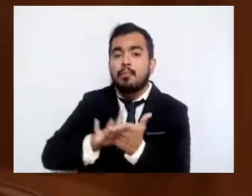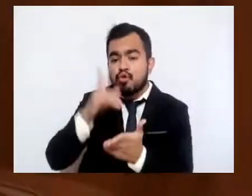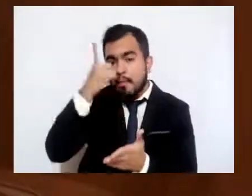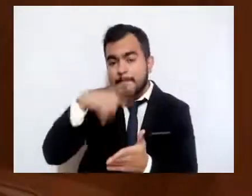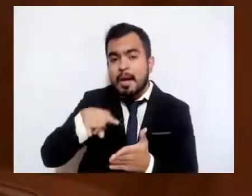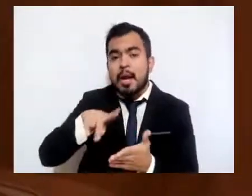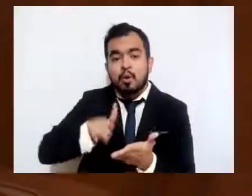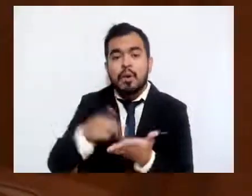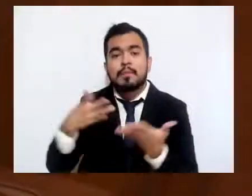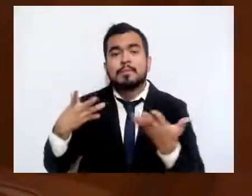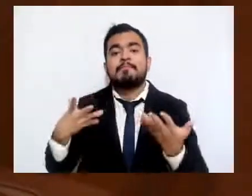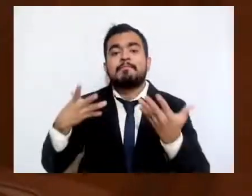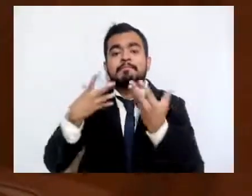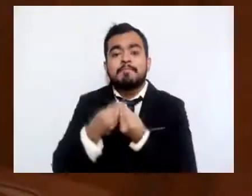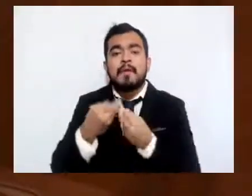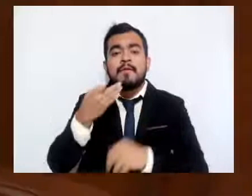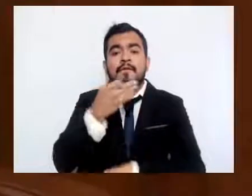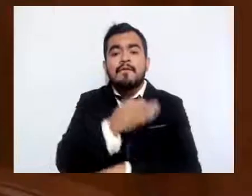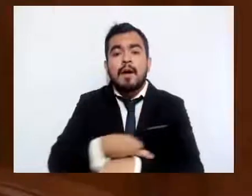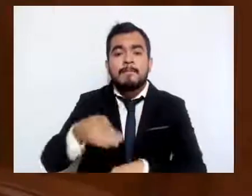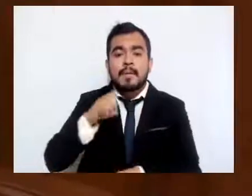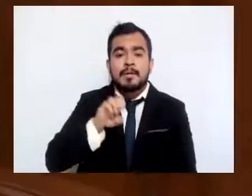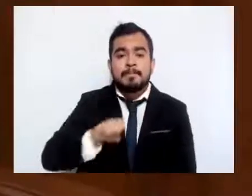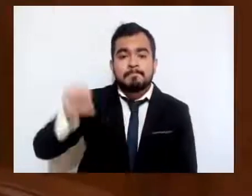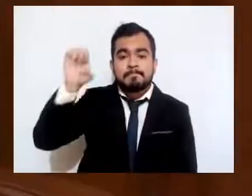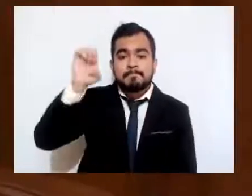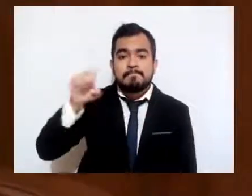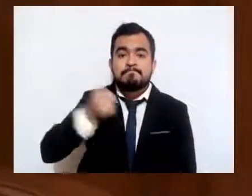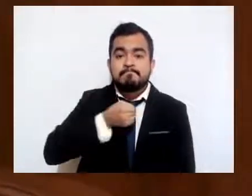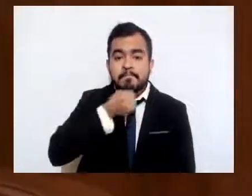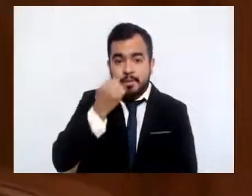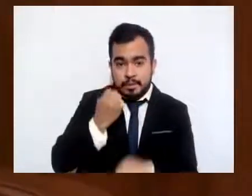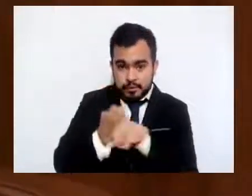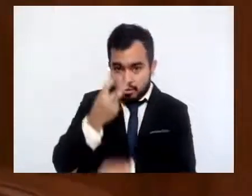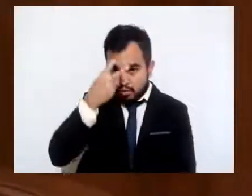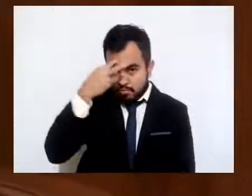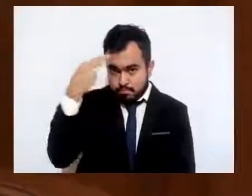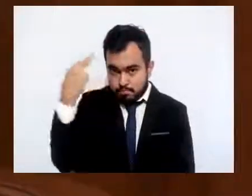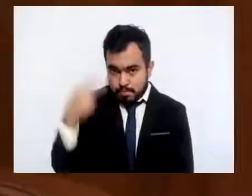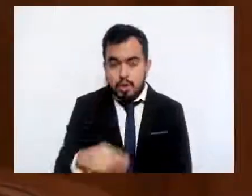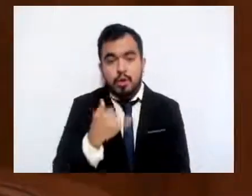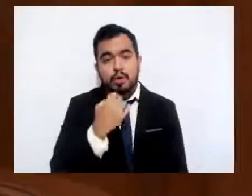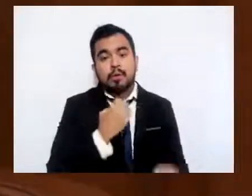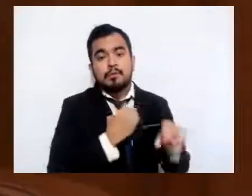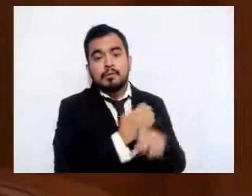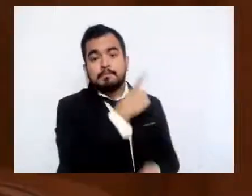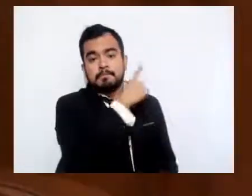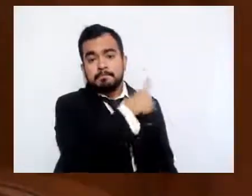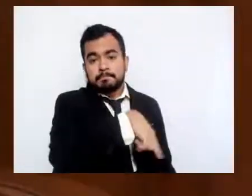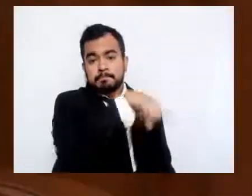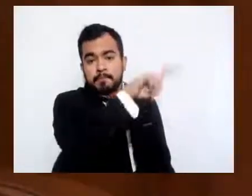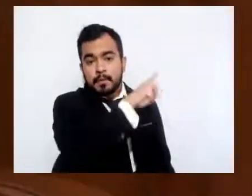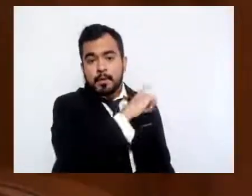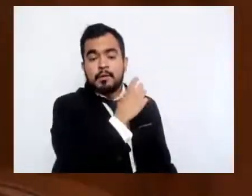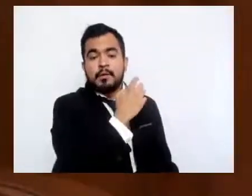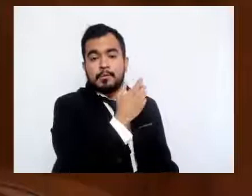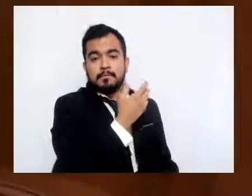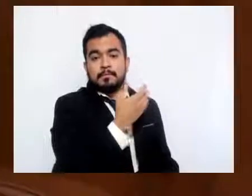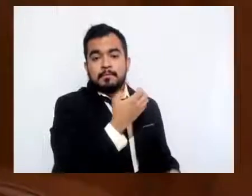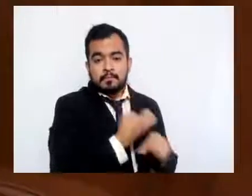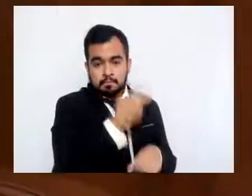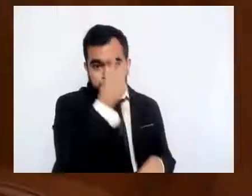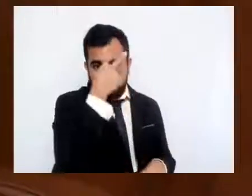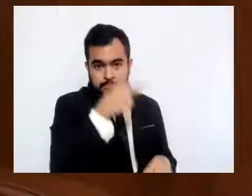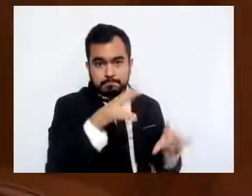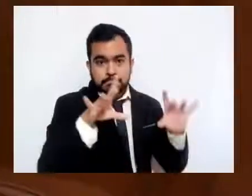de México y mexiquenses en Estados Unidos de América, con el objetivo de promover la reunificación familiar de mexiquenses